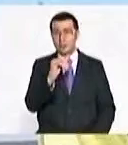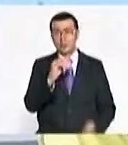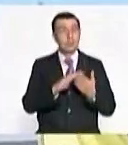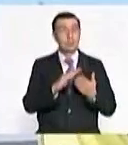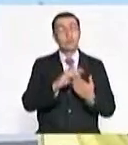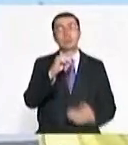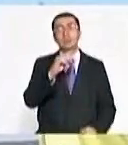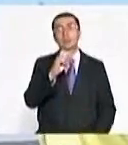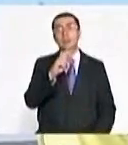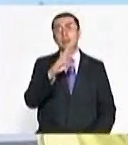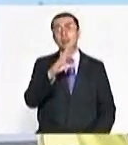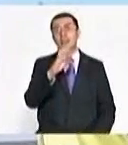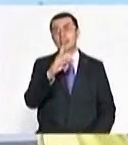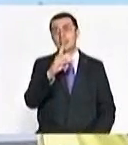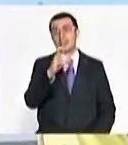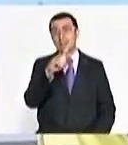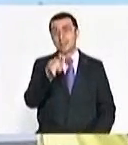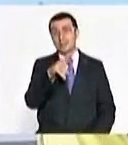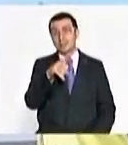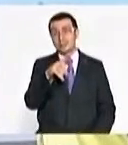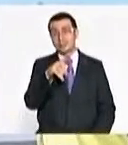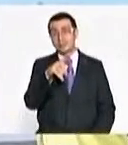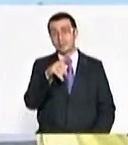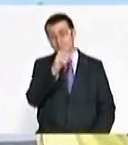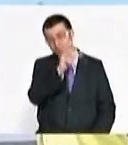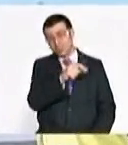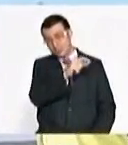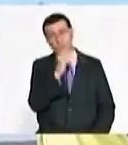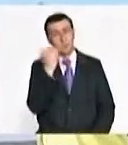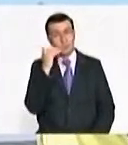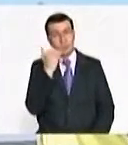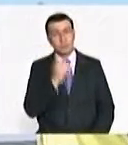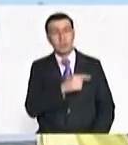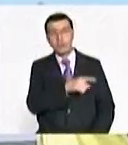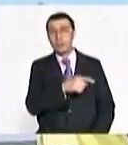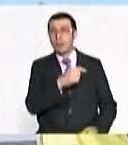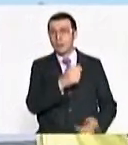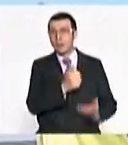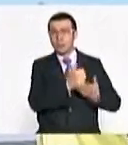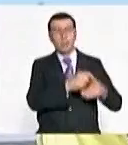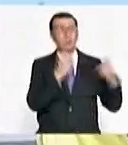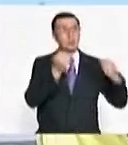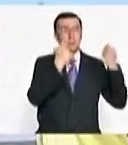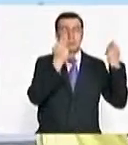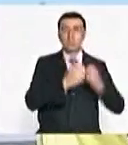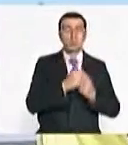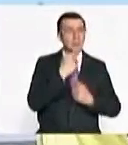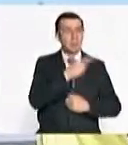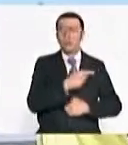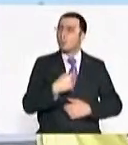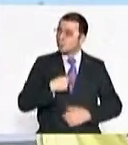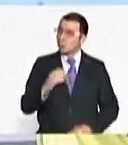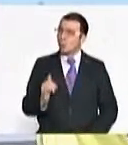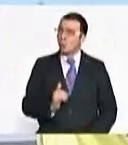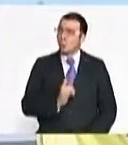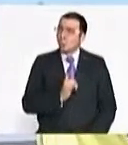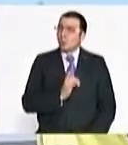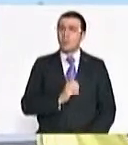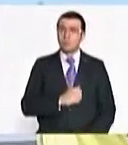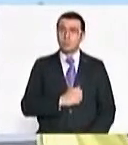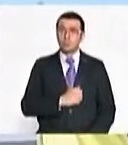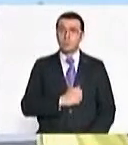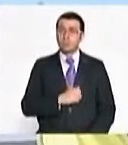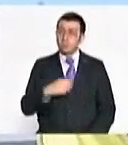Mercedes. Y es una persona que nos apoya además en la distribución de medicamentos. Y ella me decía, pero yo soy flaca. Y yo